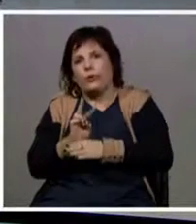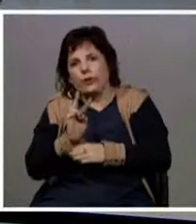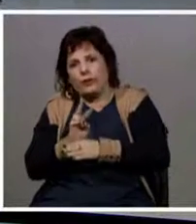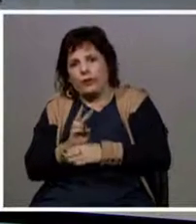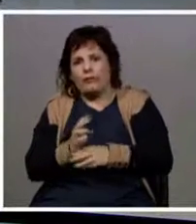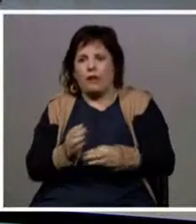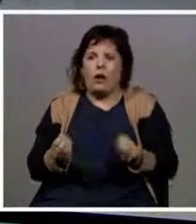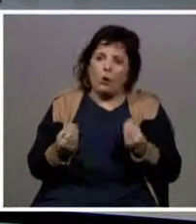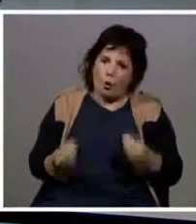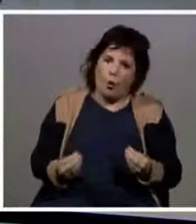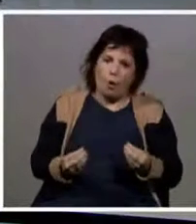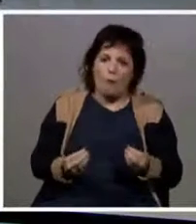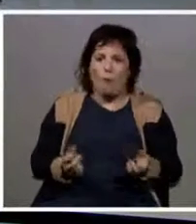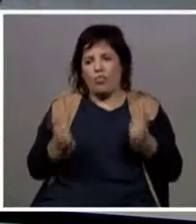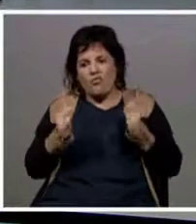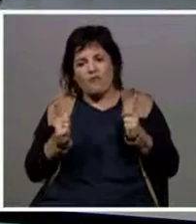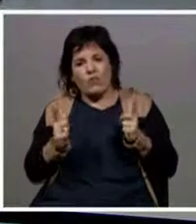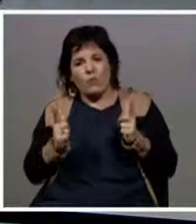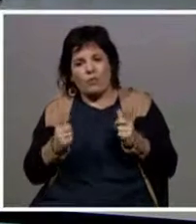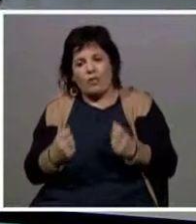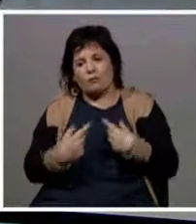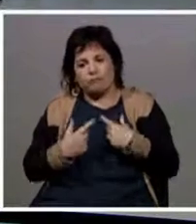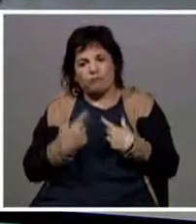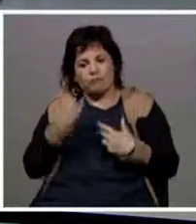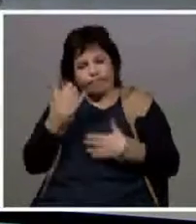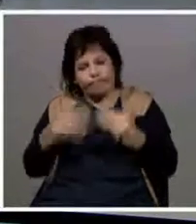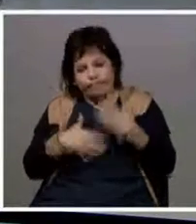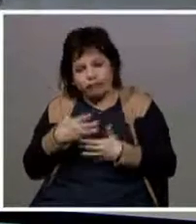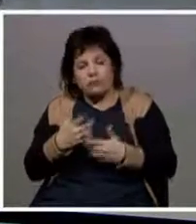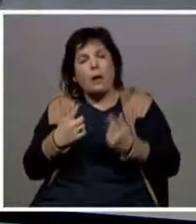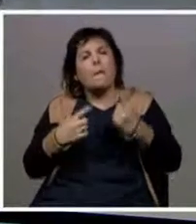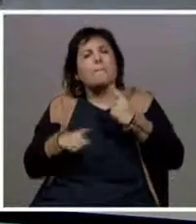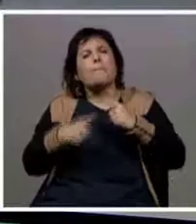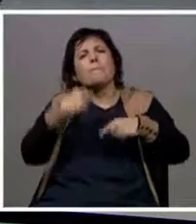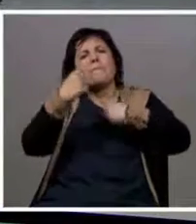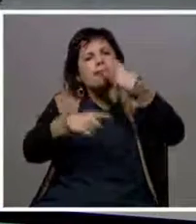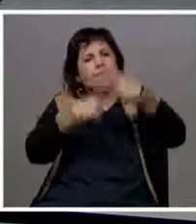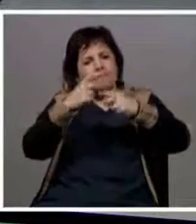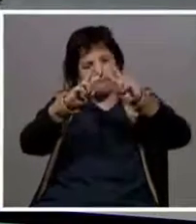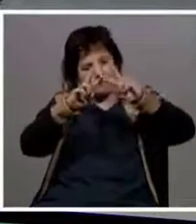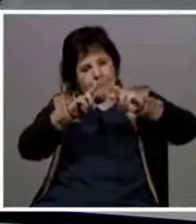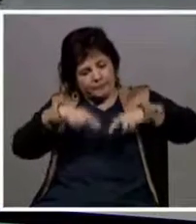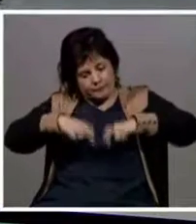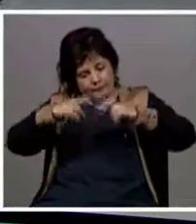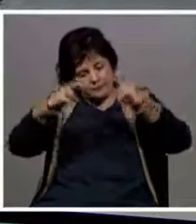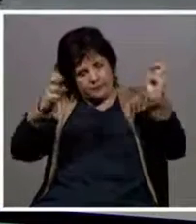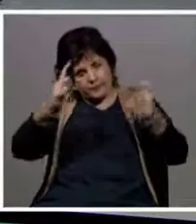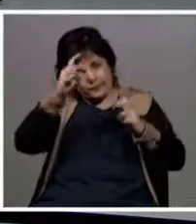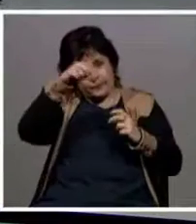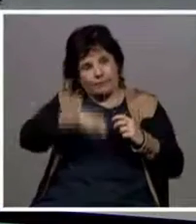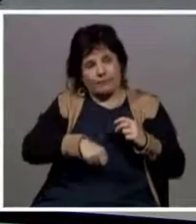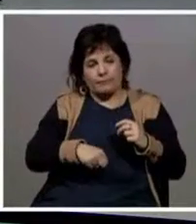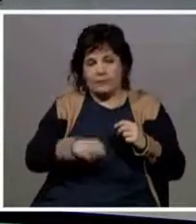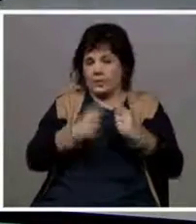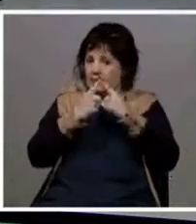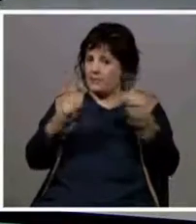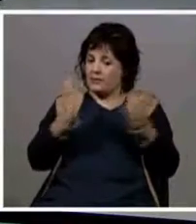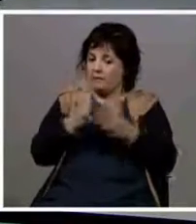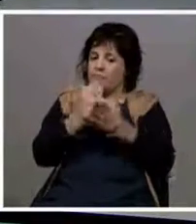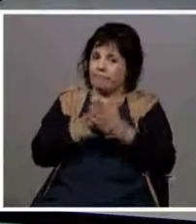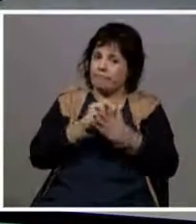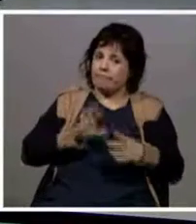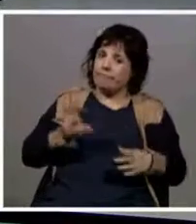protegerse cómo disfrutar plenamente de su sexualidad pero para hablar concretamente de una investigación que se realizó a cambios de vídeo porque no en todos los lugares y